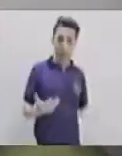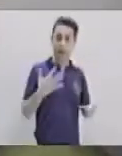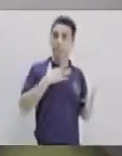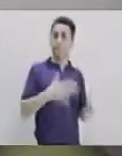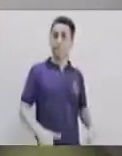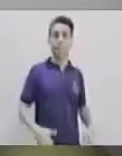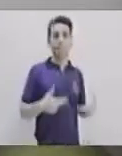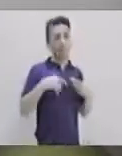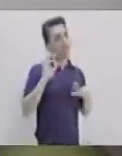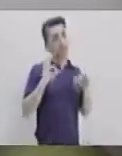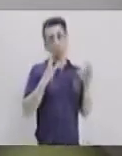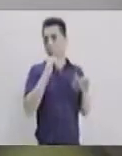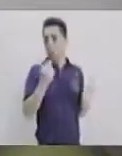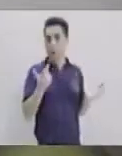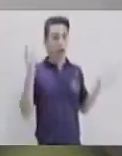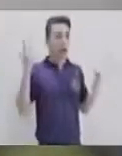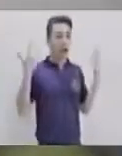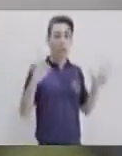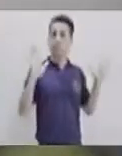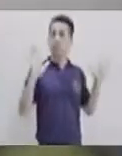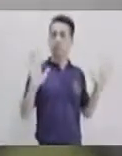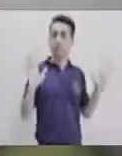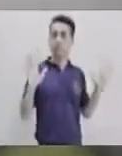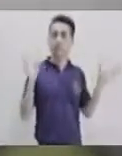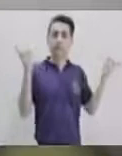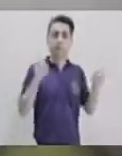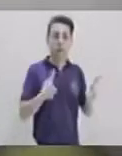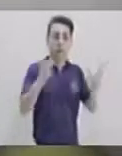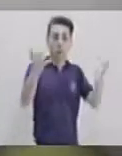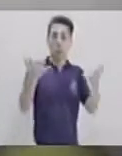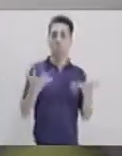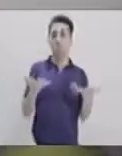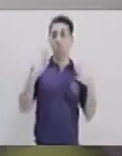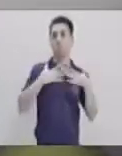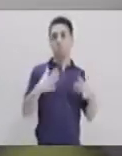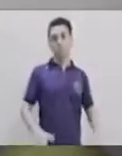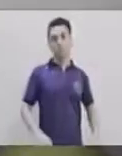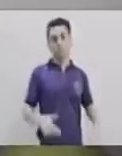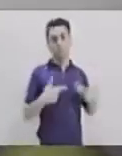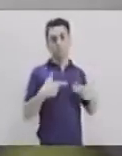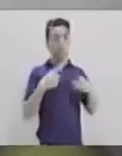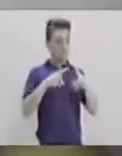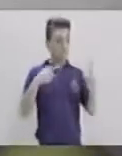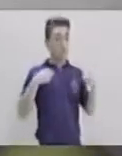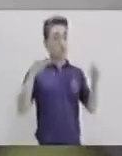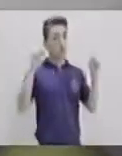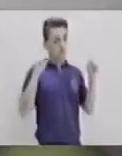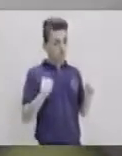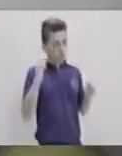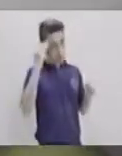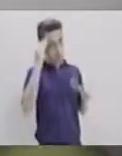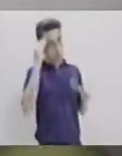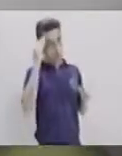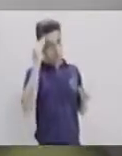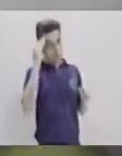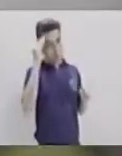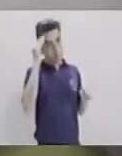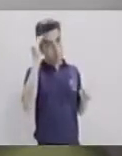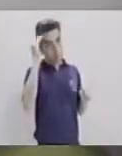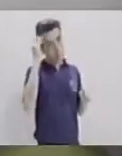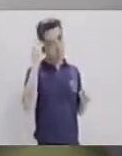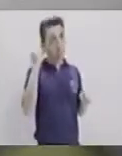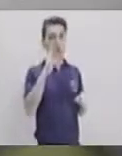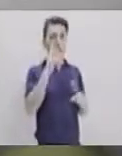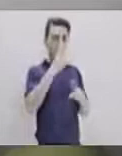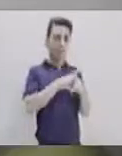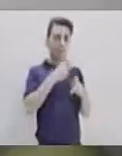vida, no los podemos escoger, simplemente pasan. Pero nosotros tenemos la capacidad. Hay un dicho que a